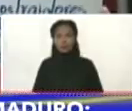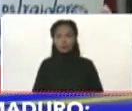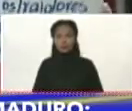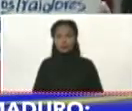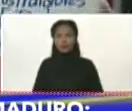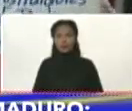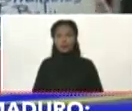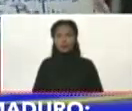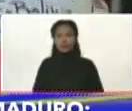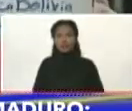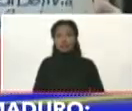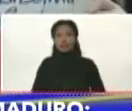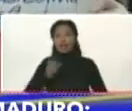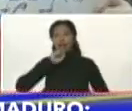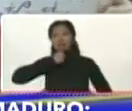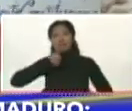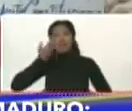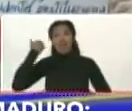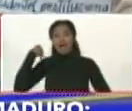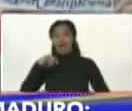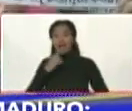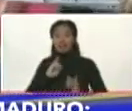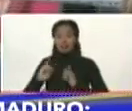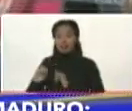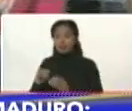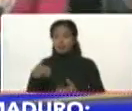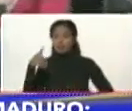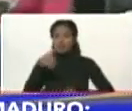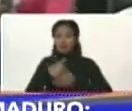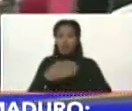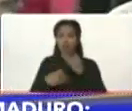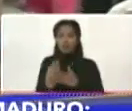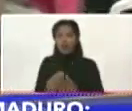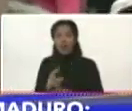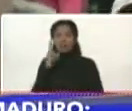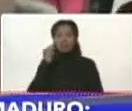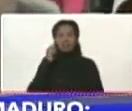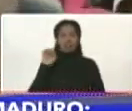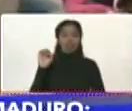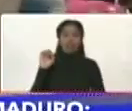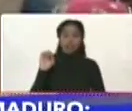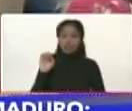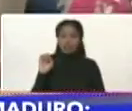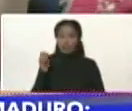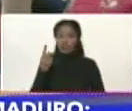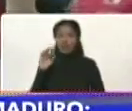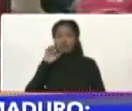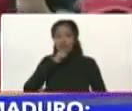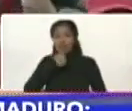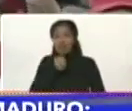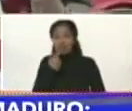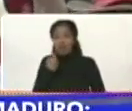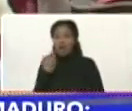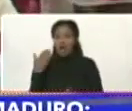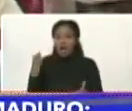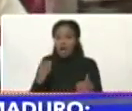Son las viejas élites herederas de los colonialistas, de los racistas. Son las viejas élites